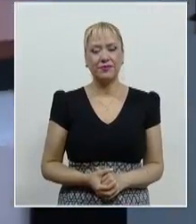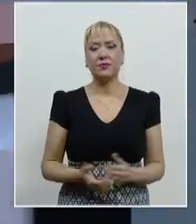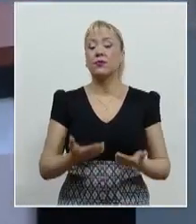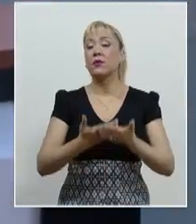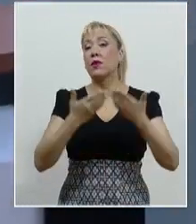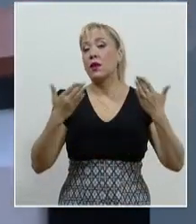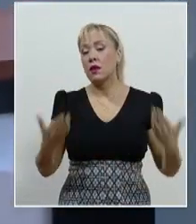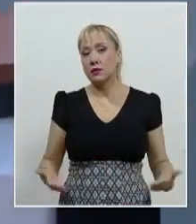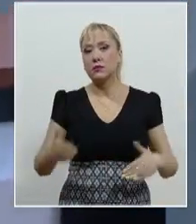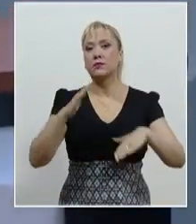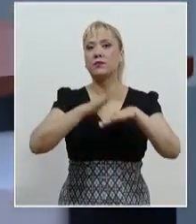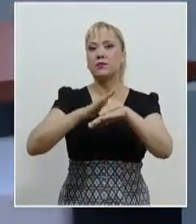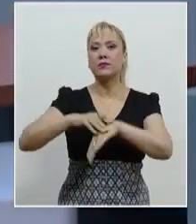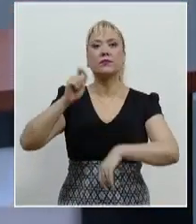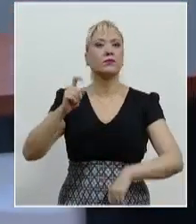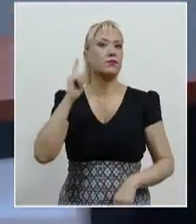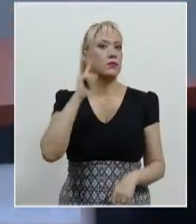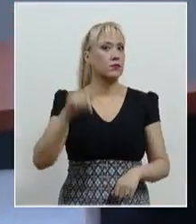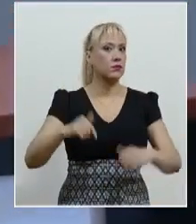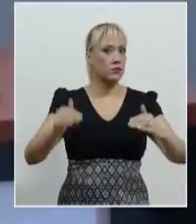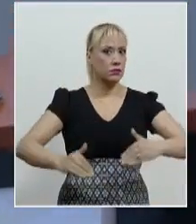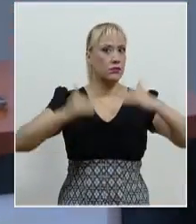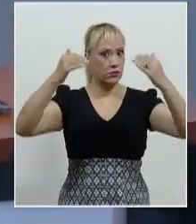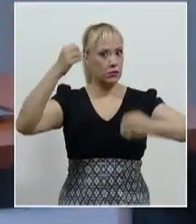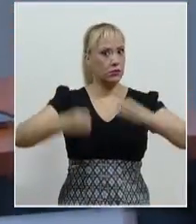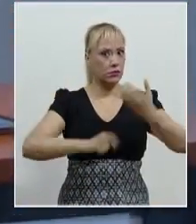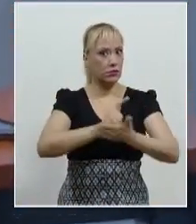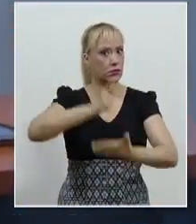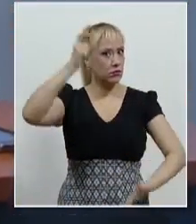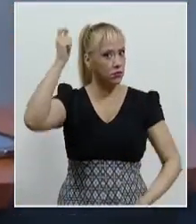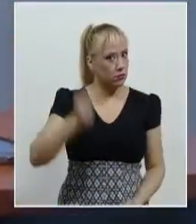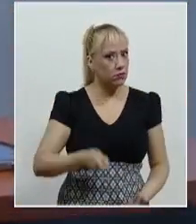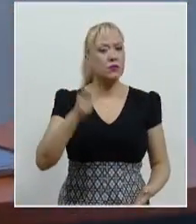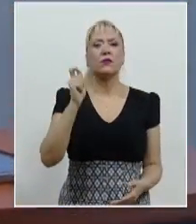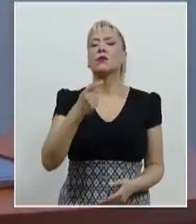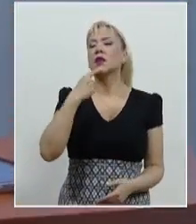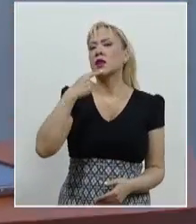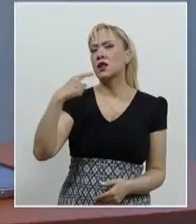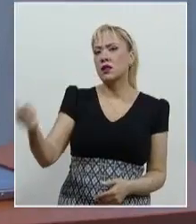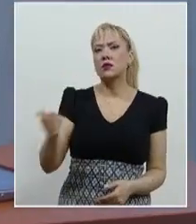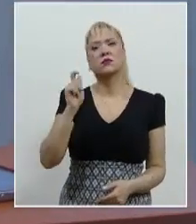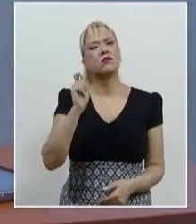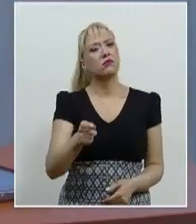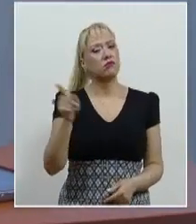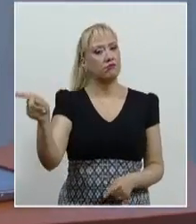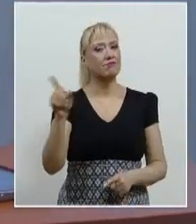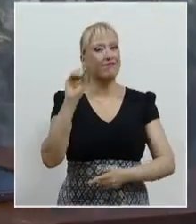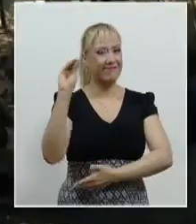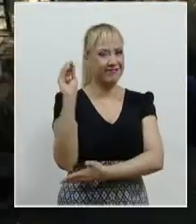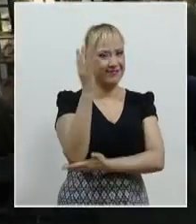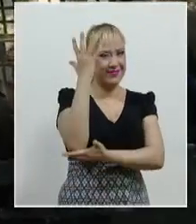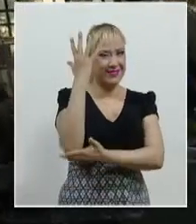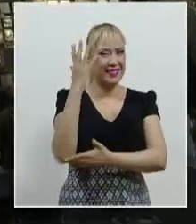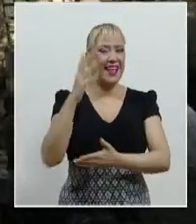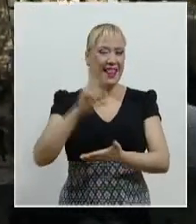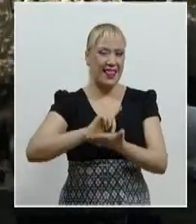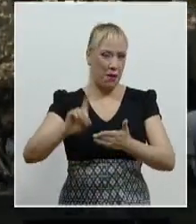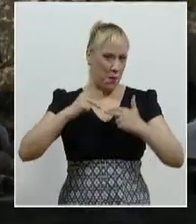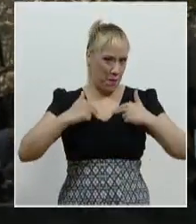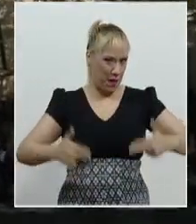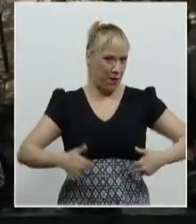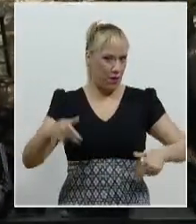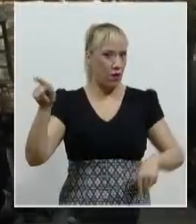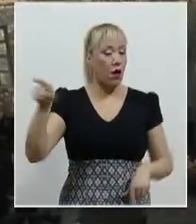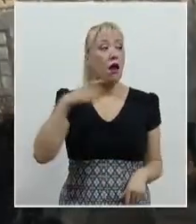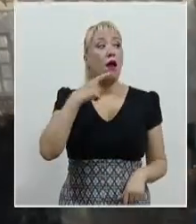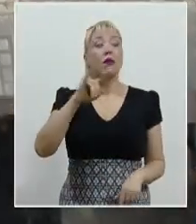Se dio a conocer un precedente de la Suprema Corte de Justicia de la Nación que establece que la Comisión Nacional de Derechos Humanos tiene